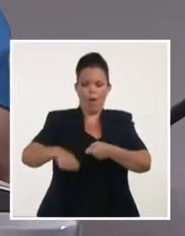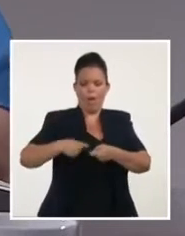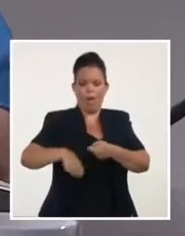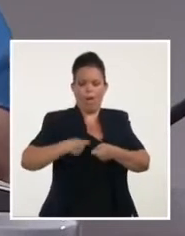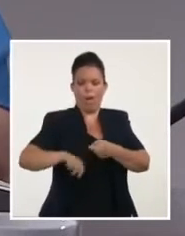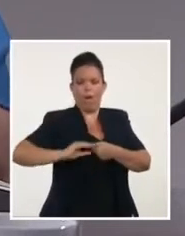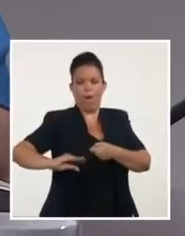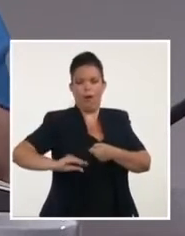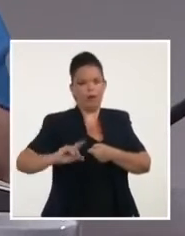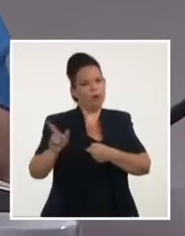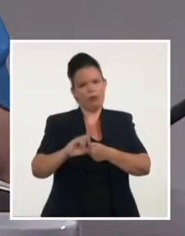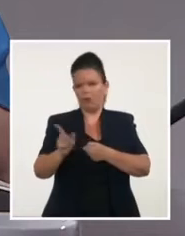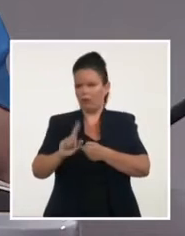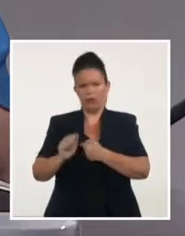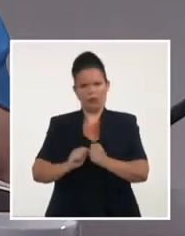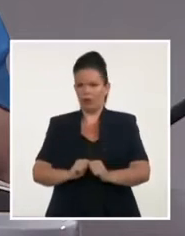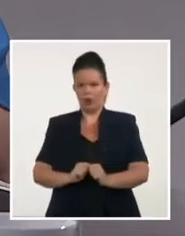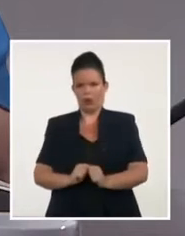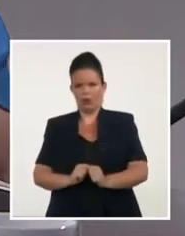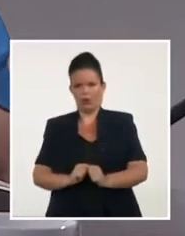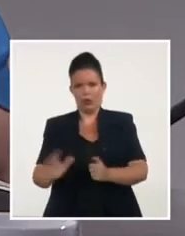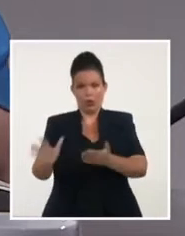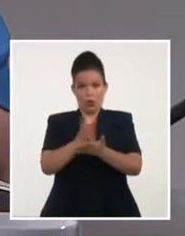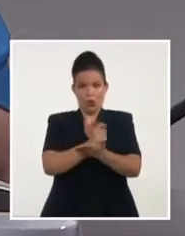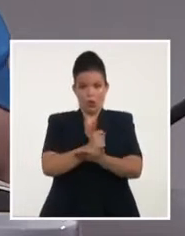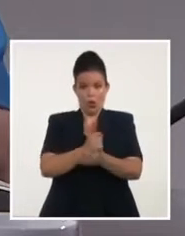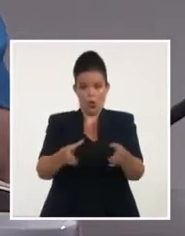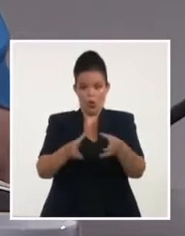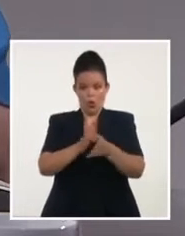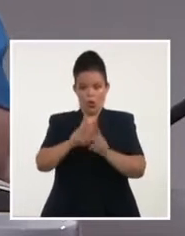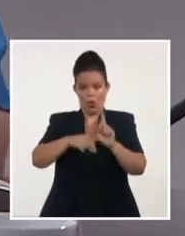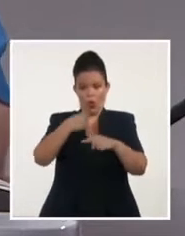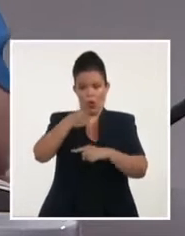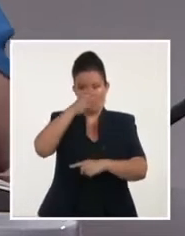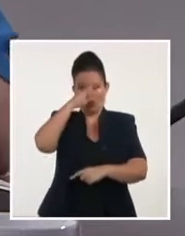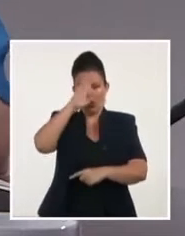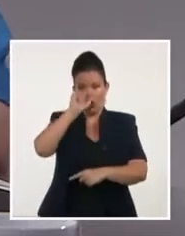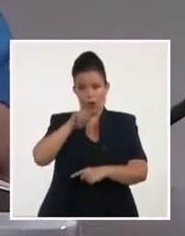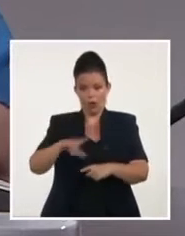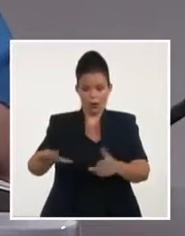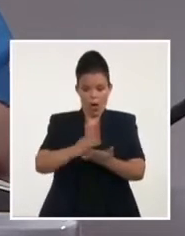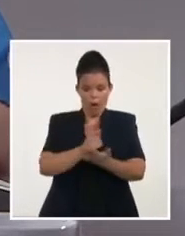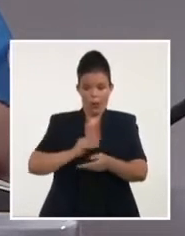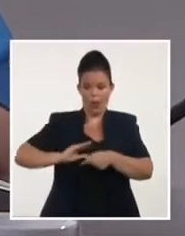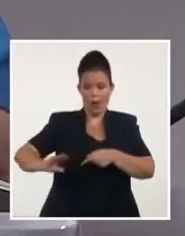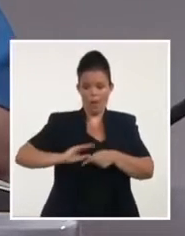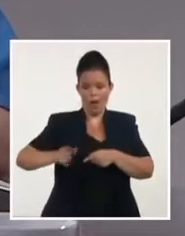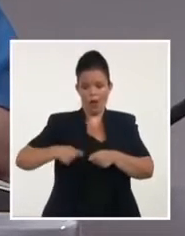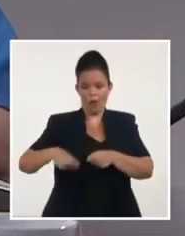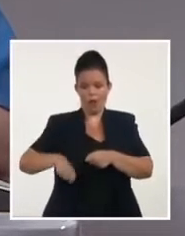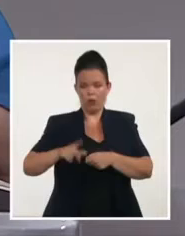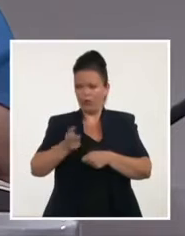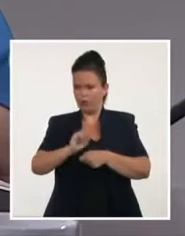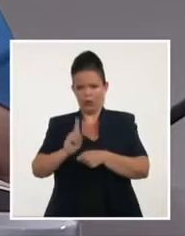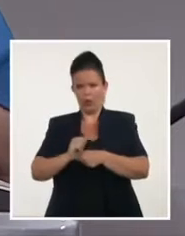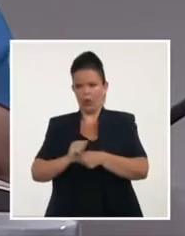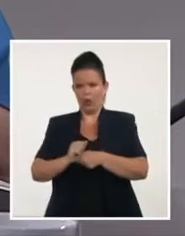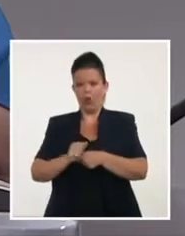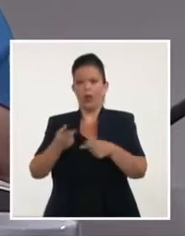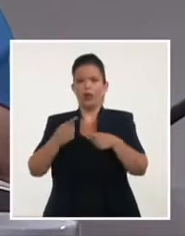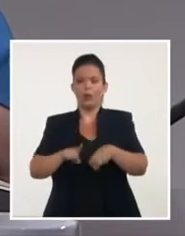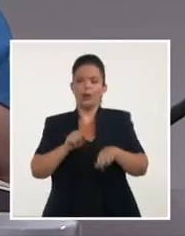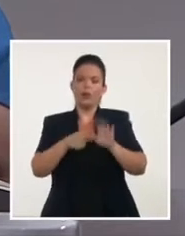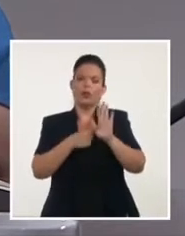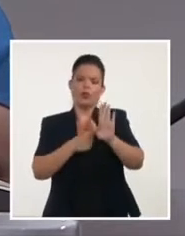ejemplo, hay estudios de las movilizaciones en Brasil contra Dilma. Cuando se hicieron estudios en profundidad, ¿qué se demostró? La mayoría